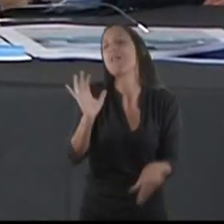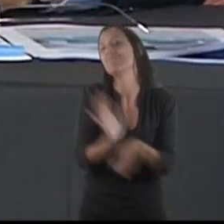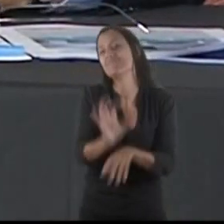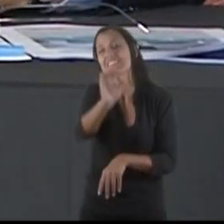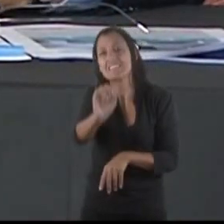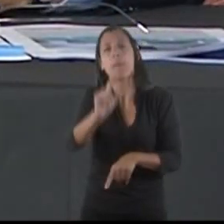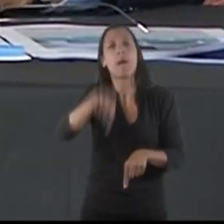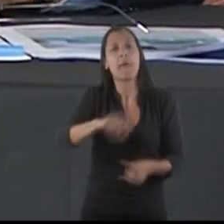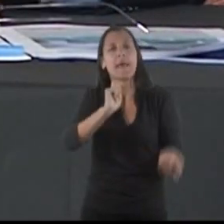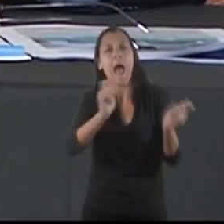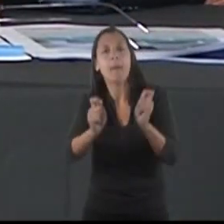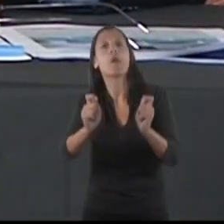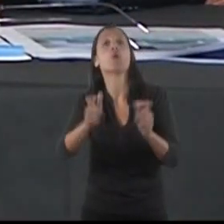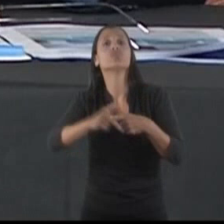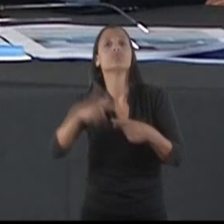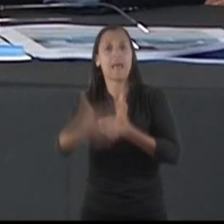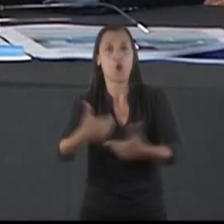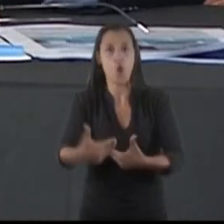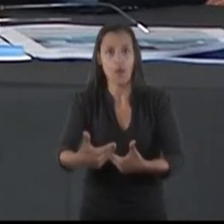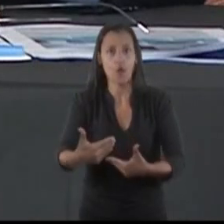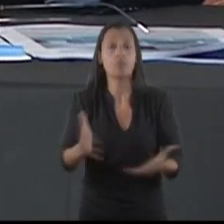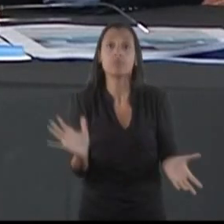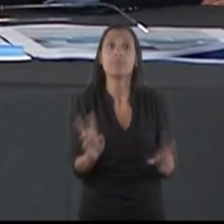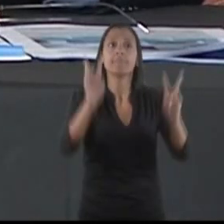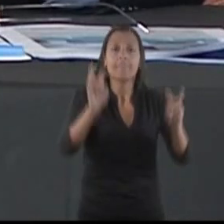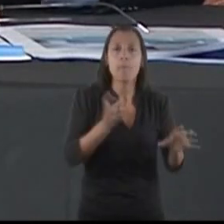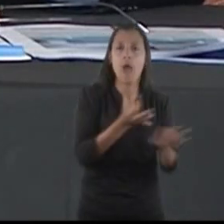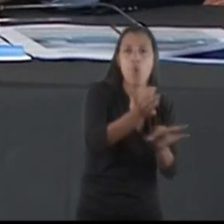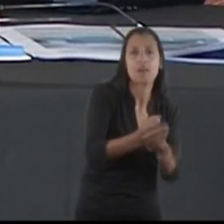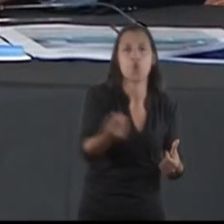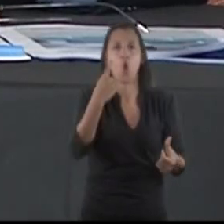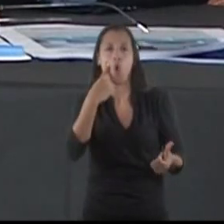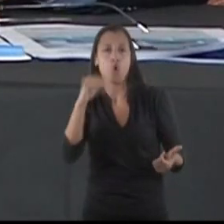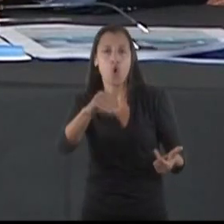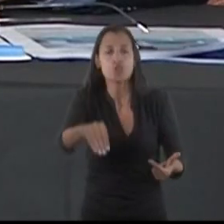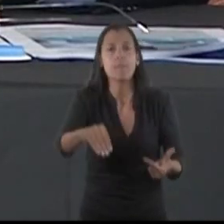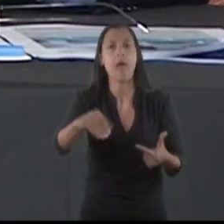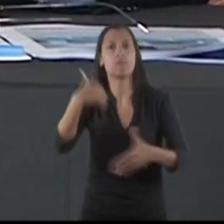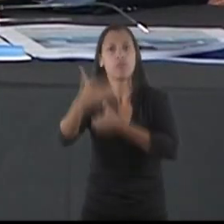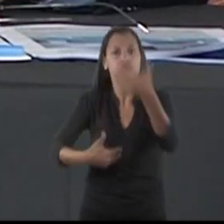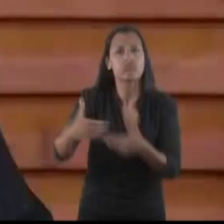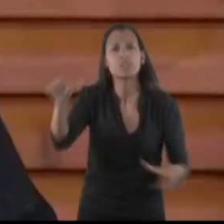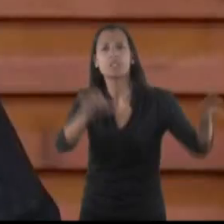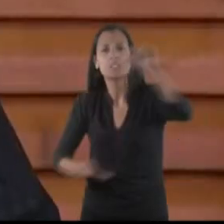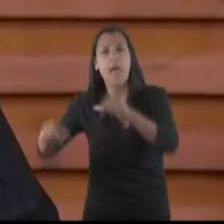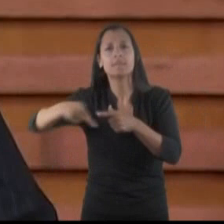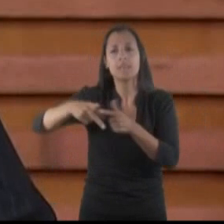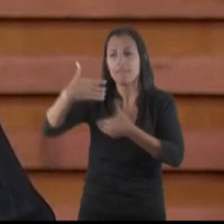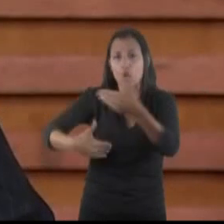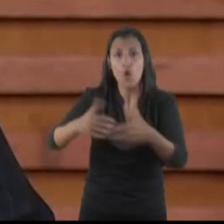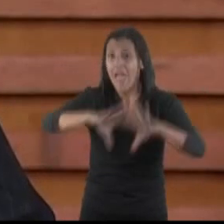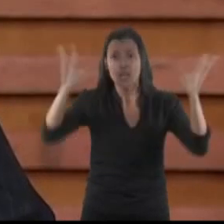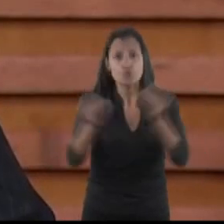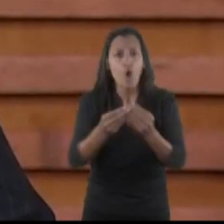tecnológica, donde la educación, el conocimiento, el desarrollo de la ciencia y la tecnología son centrales.